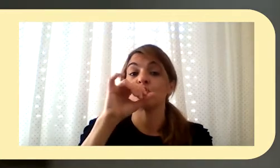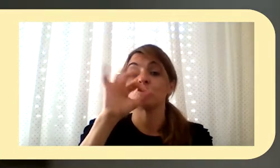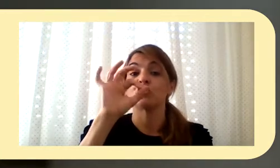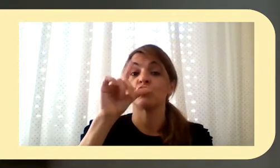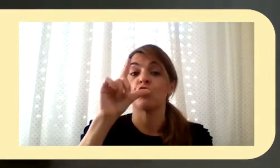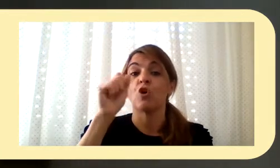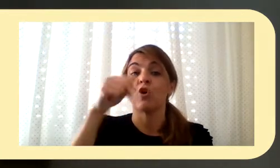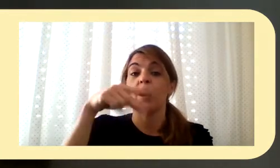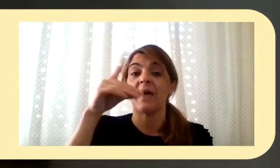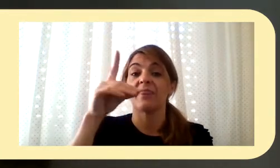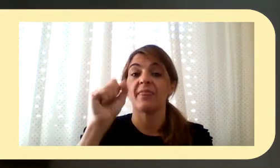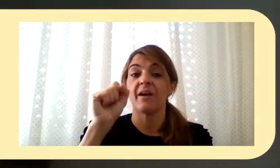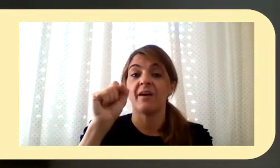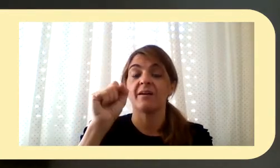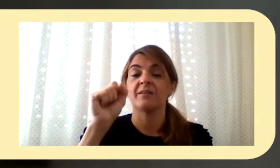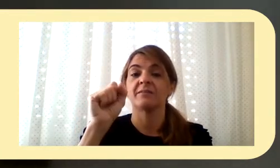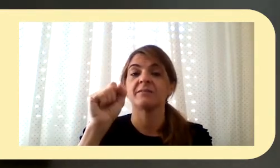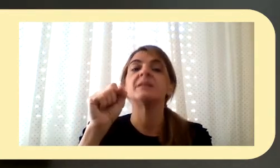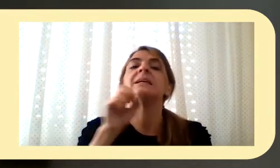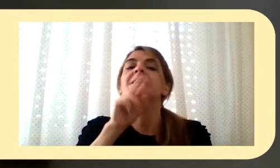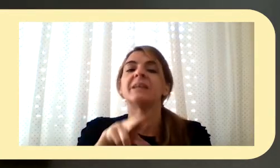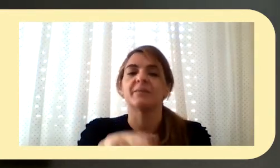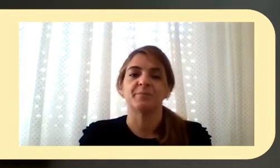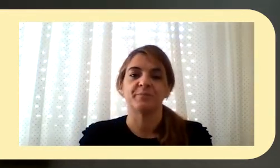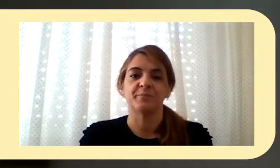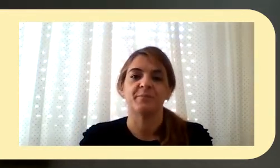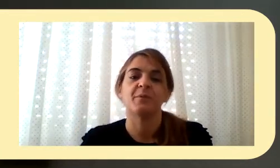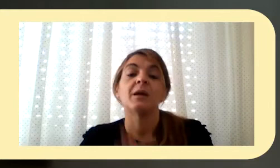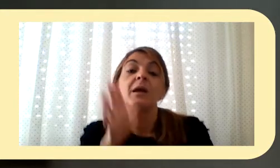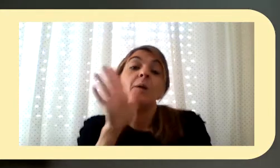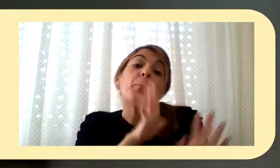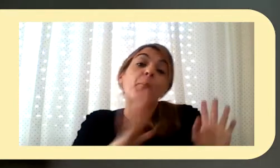a decir un poco quiénes son, por si no las conocéis.